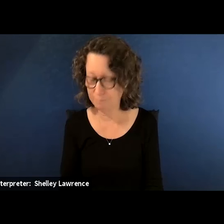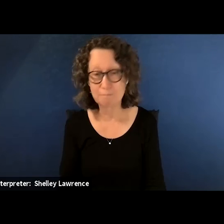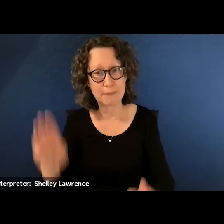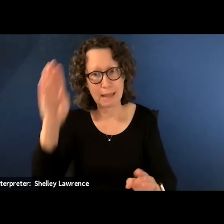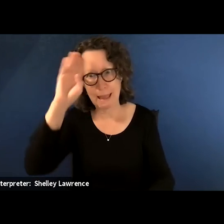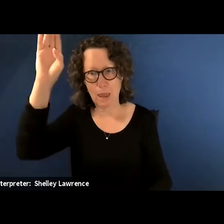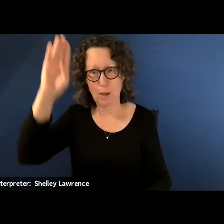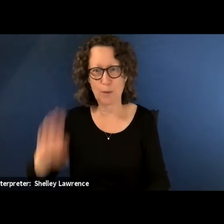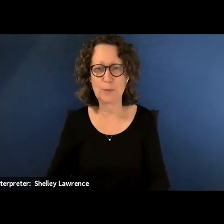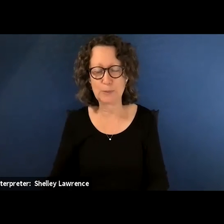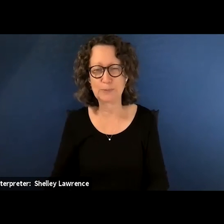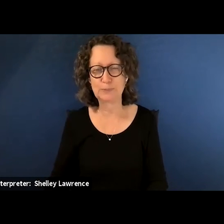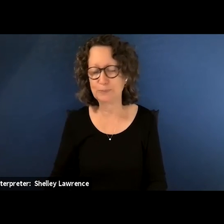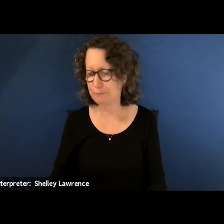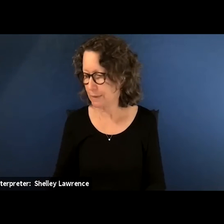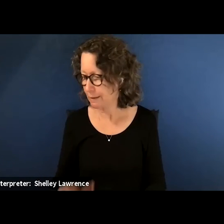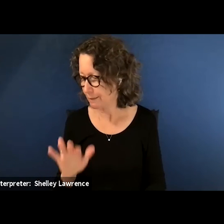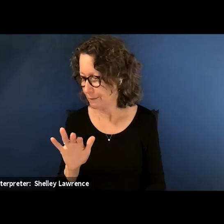Hola.